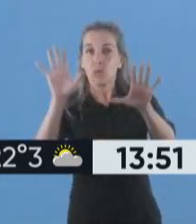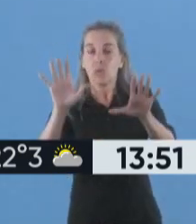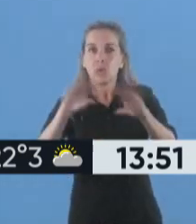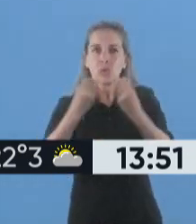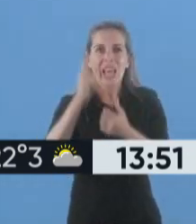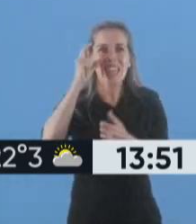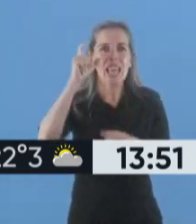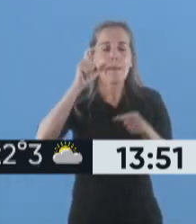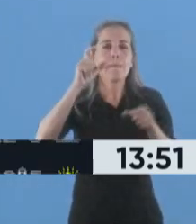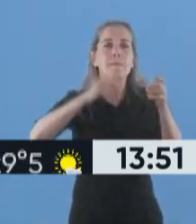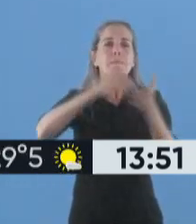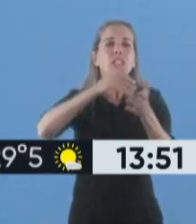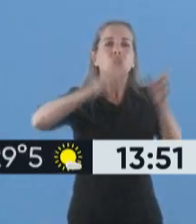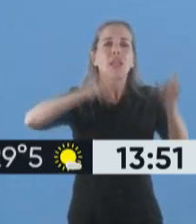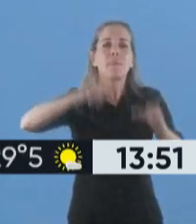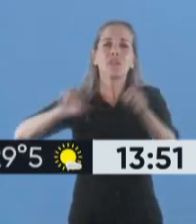la faz de la Tierra.